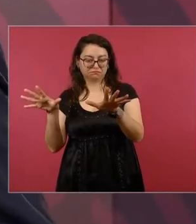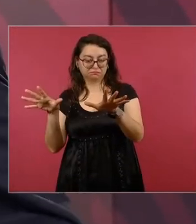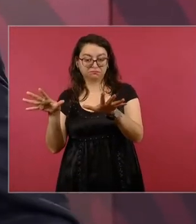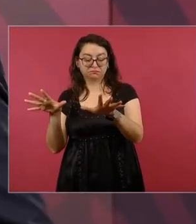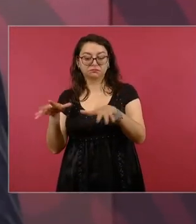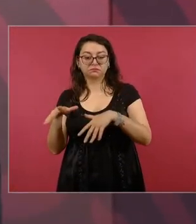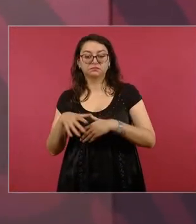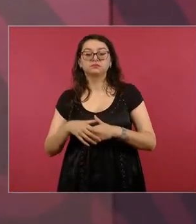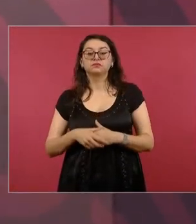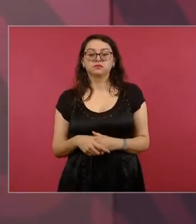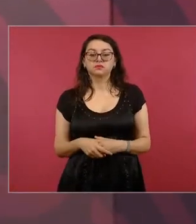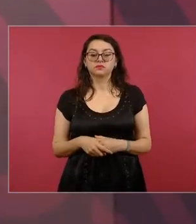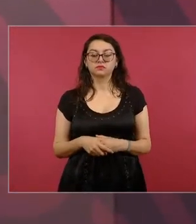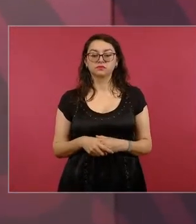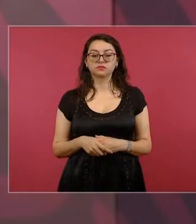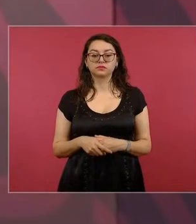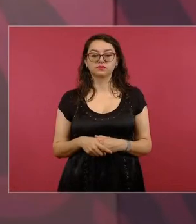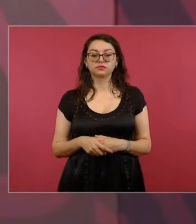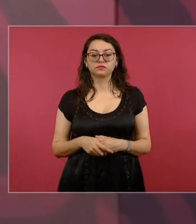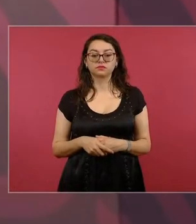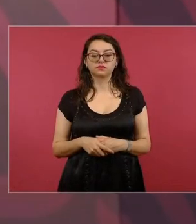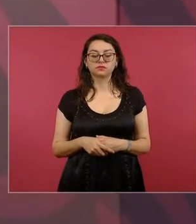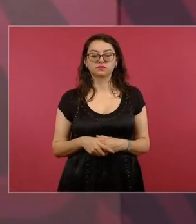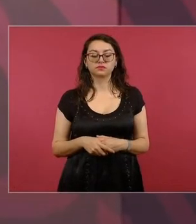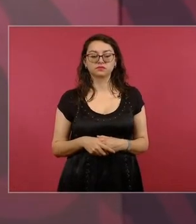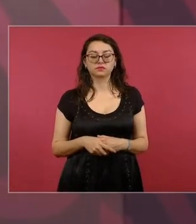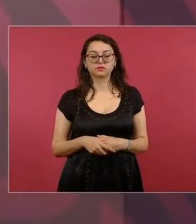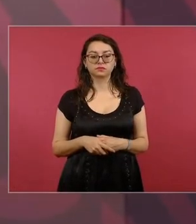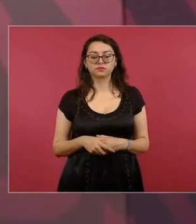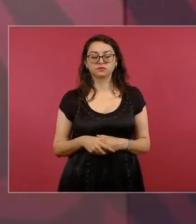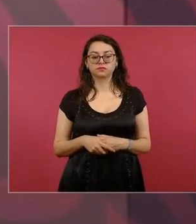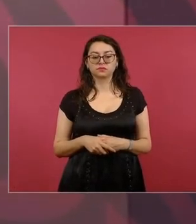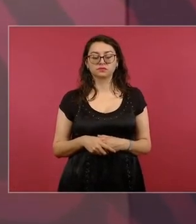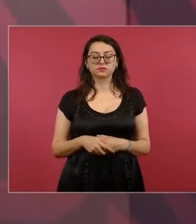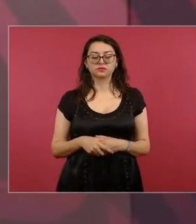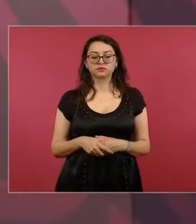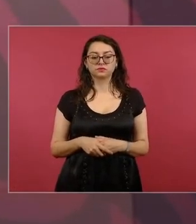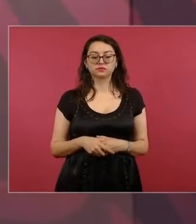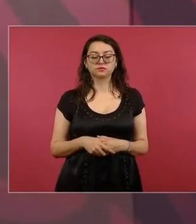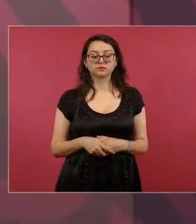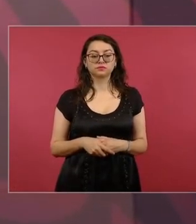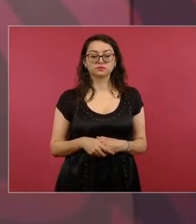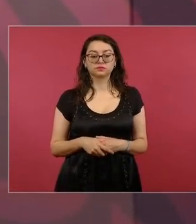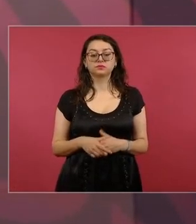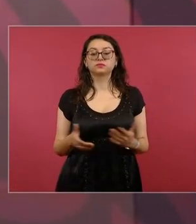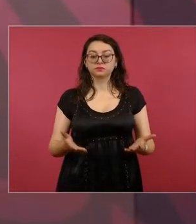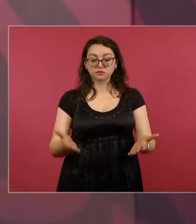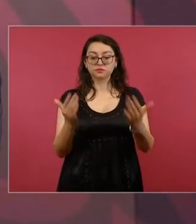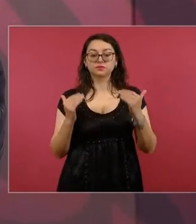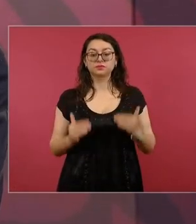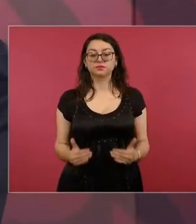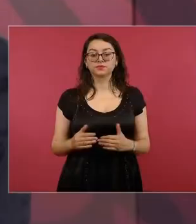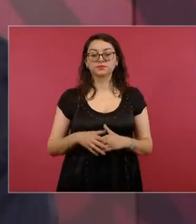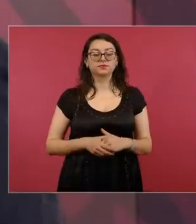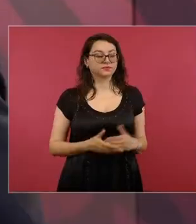de carácter público en forma directa, ¿no? Entonces,